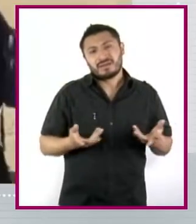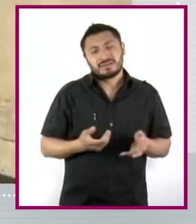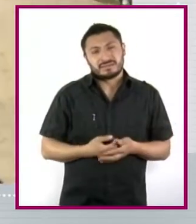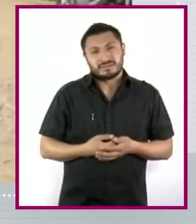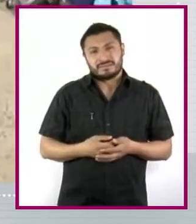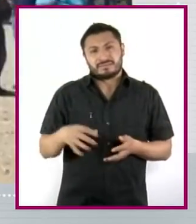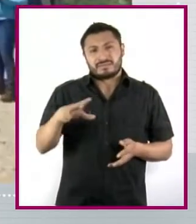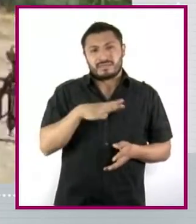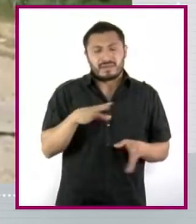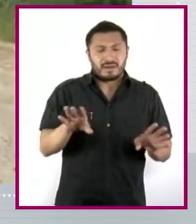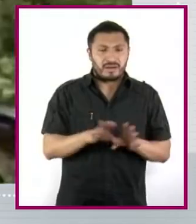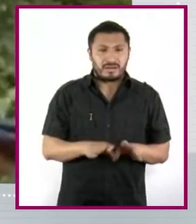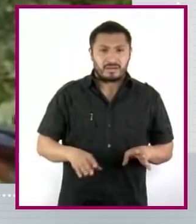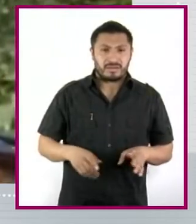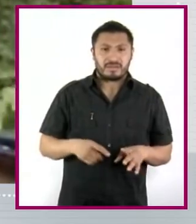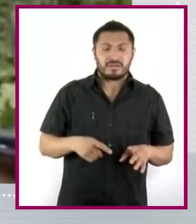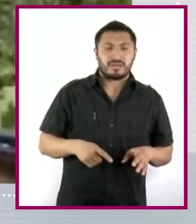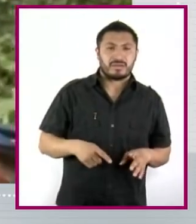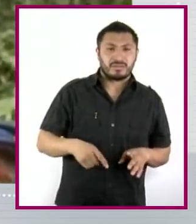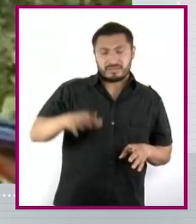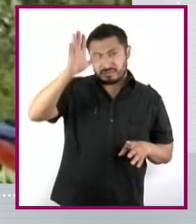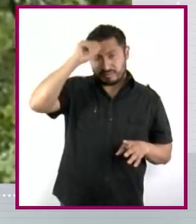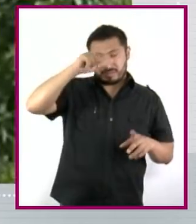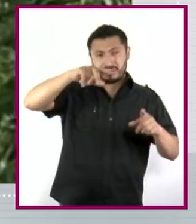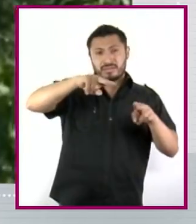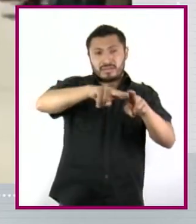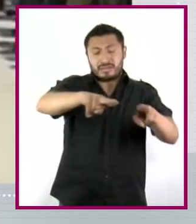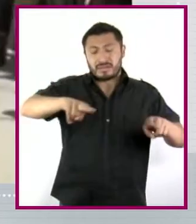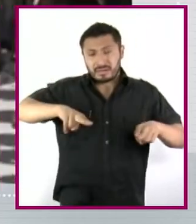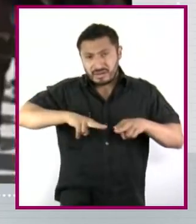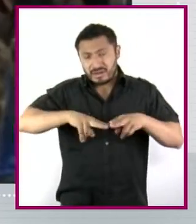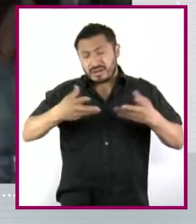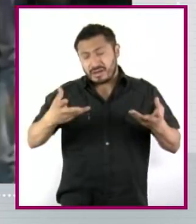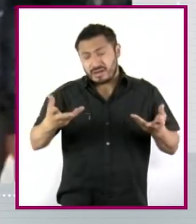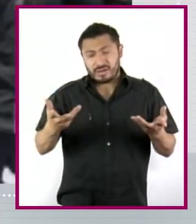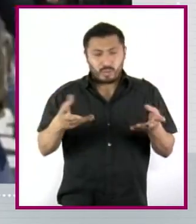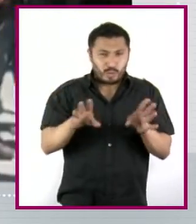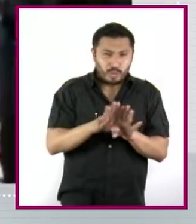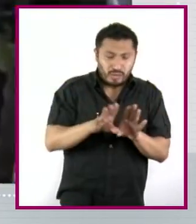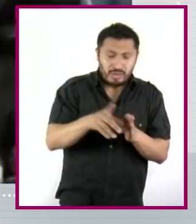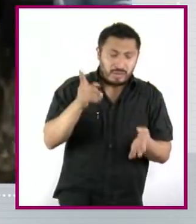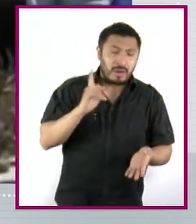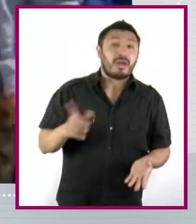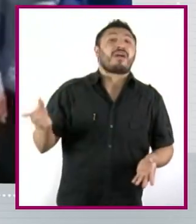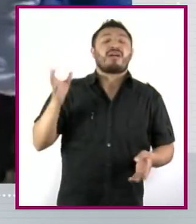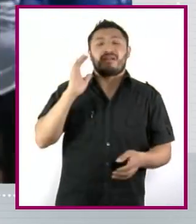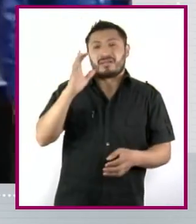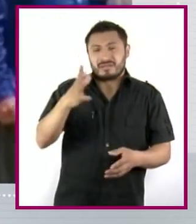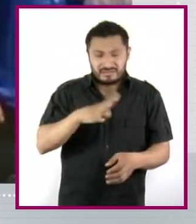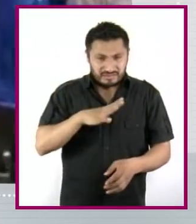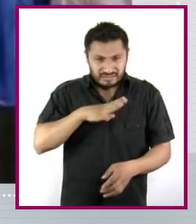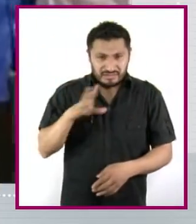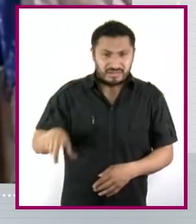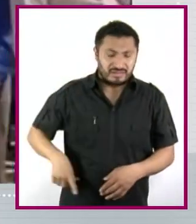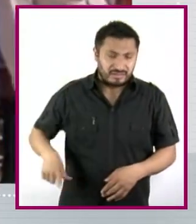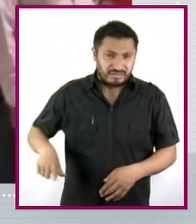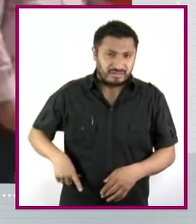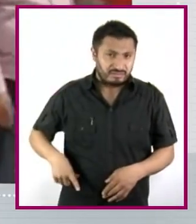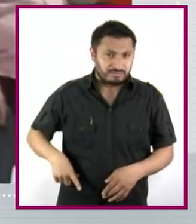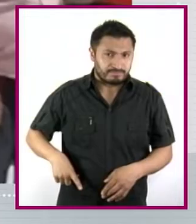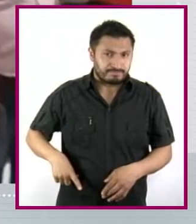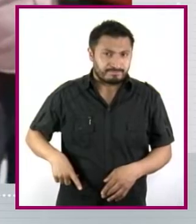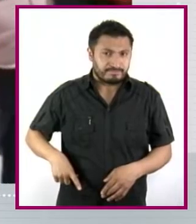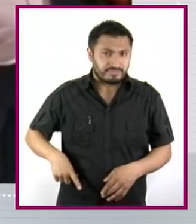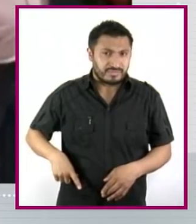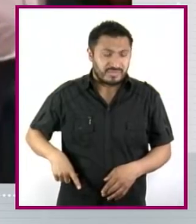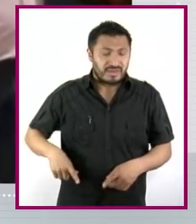un consenso nacional que se manifiesta en un gobierno que, como pues hacía